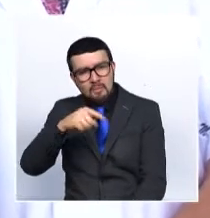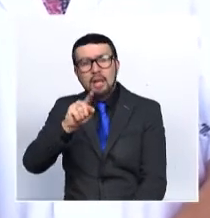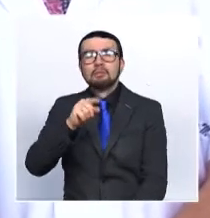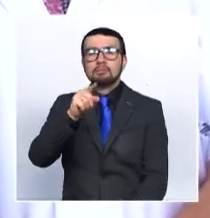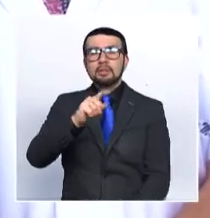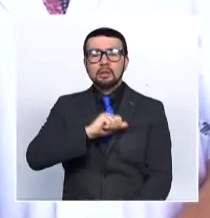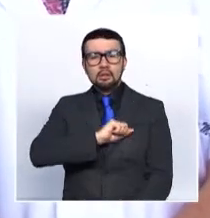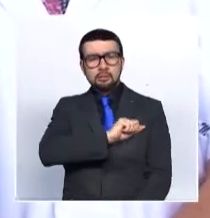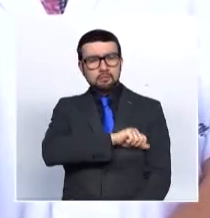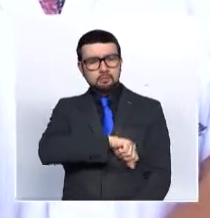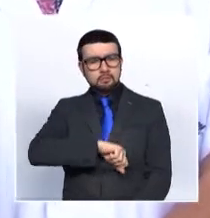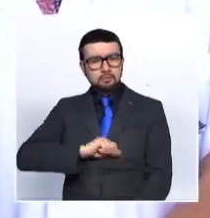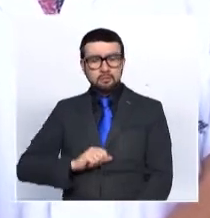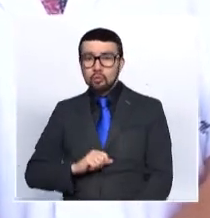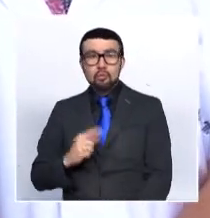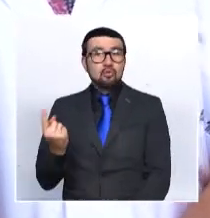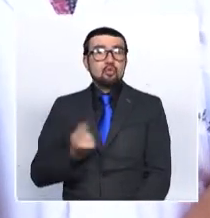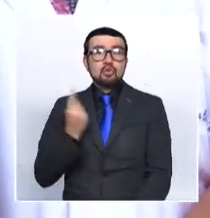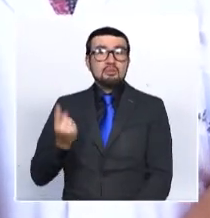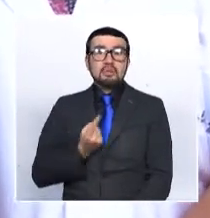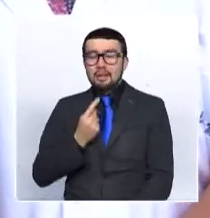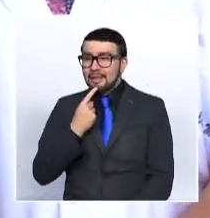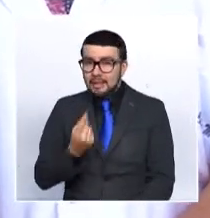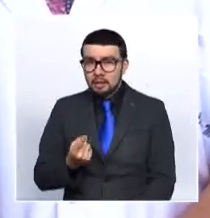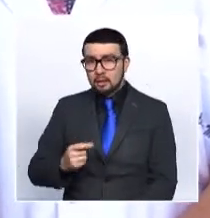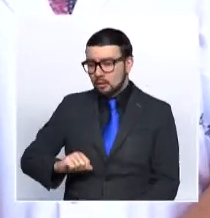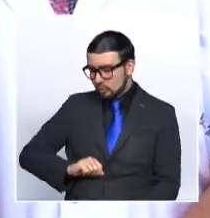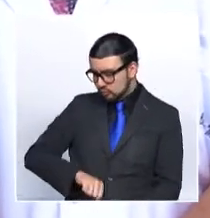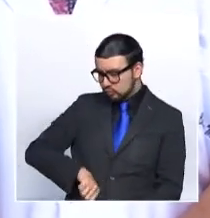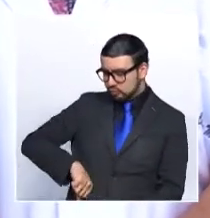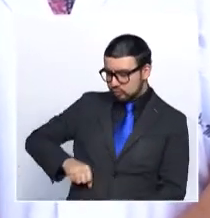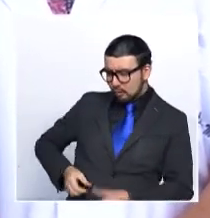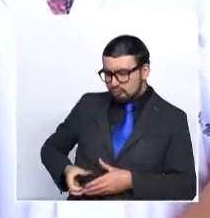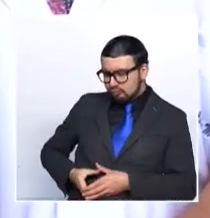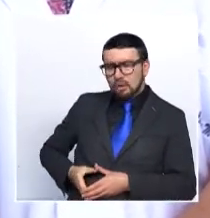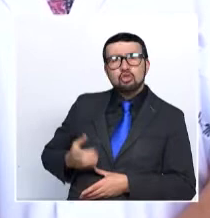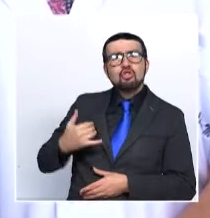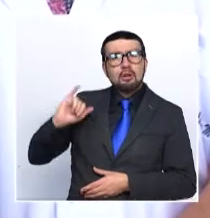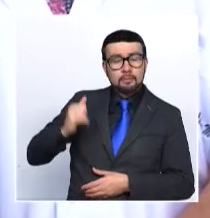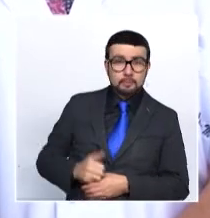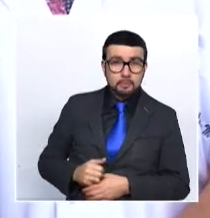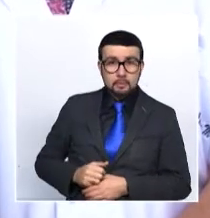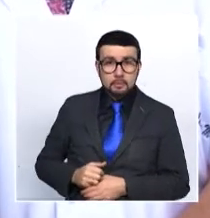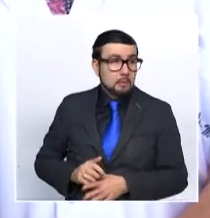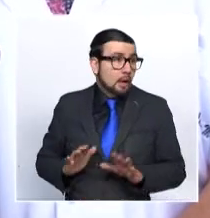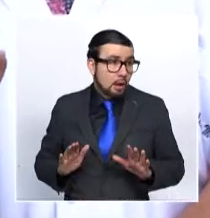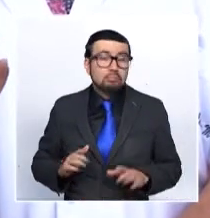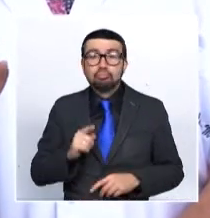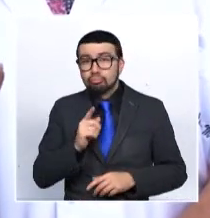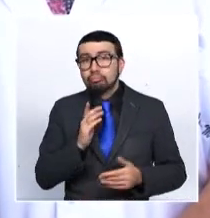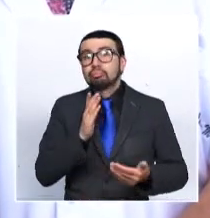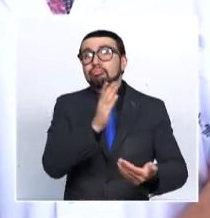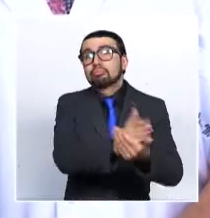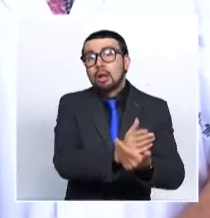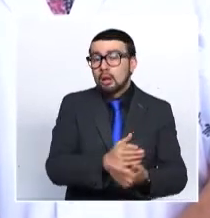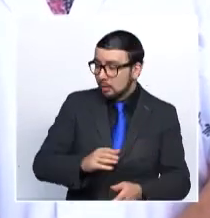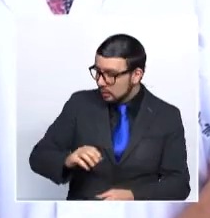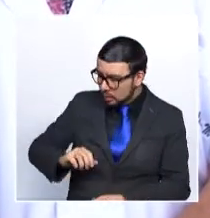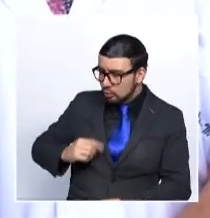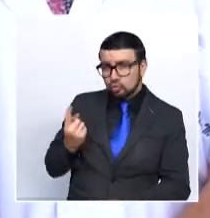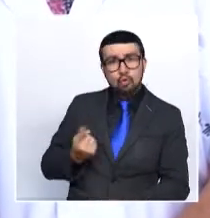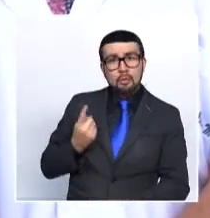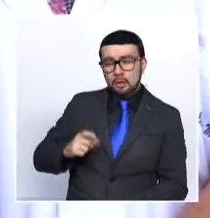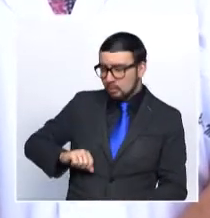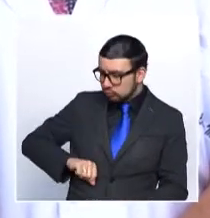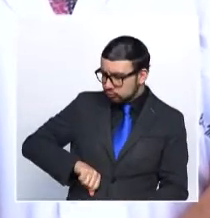ecografía y le coloca ecografía de hígado y vías biliares. ¿Qué pasaba? El médico que hace la ecografía va a